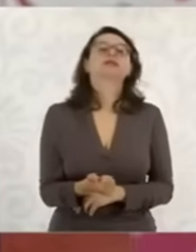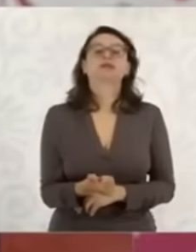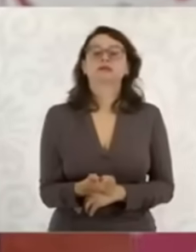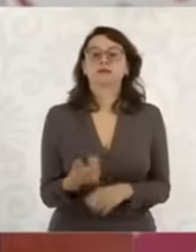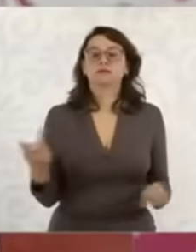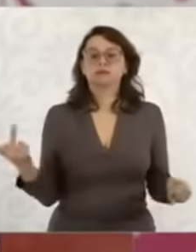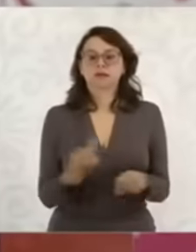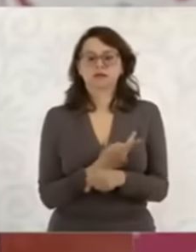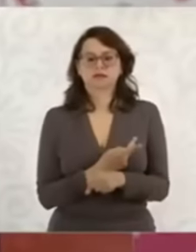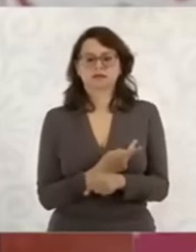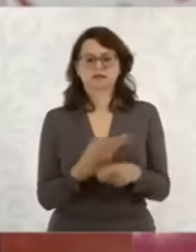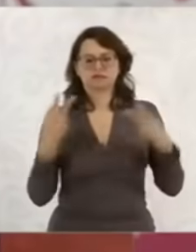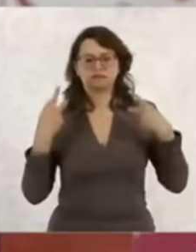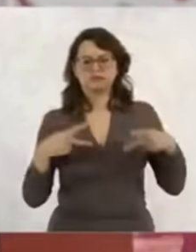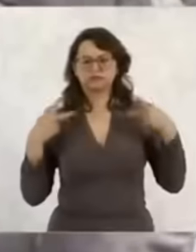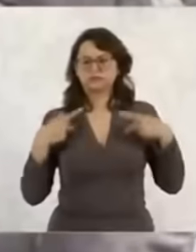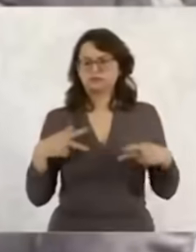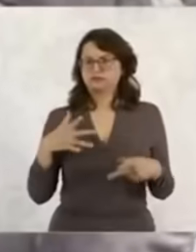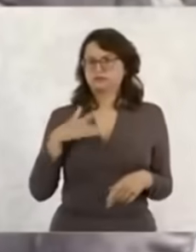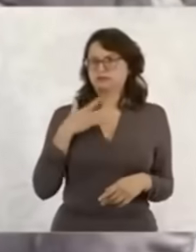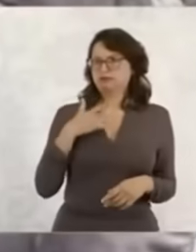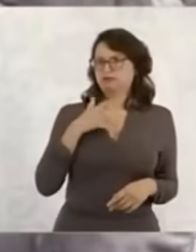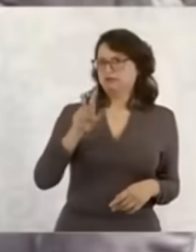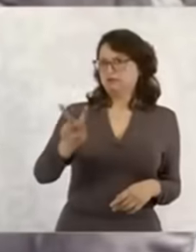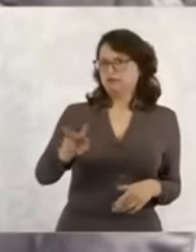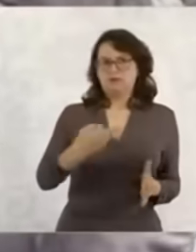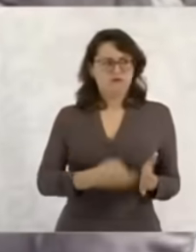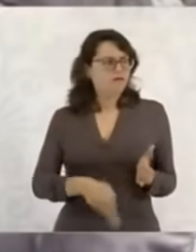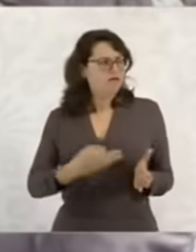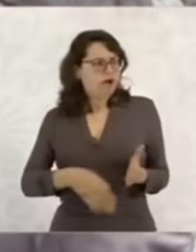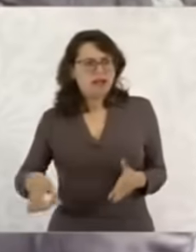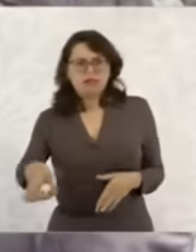Y ahí empieza la gente a decir, aquí hubo fraude.